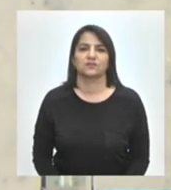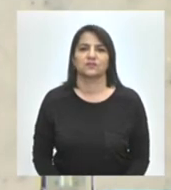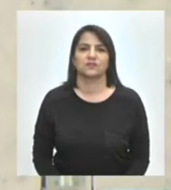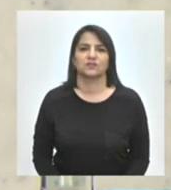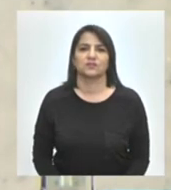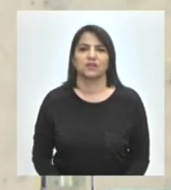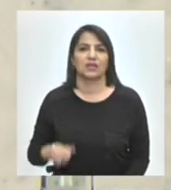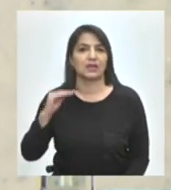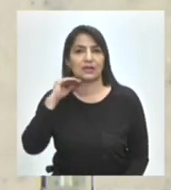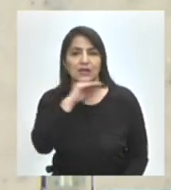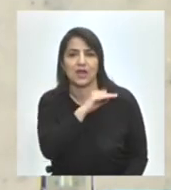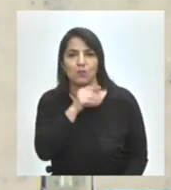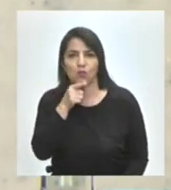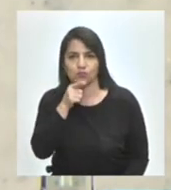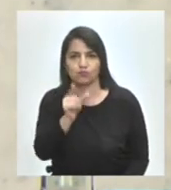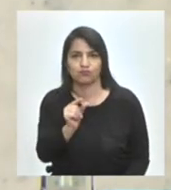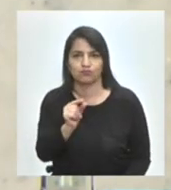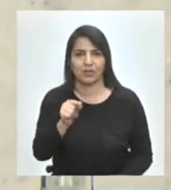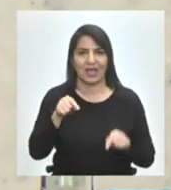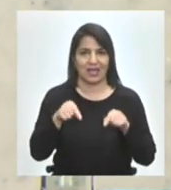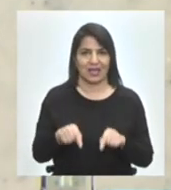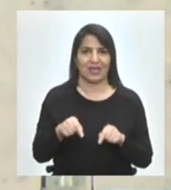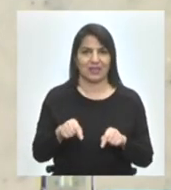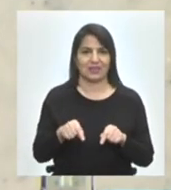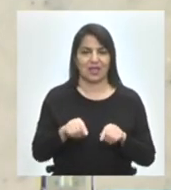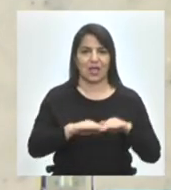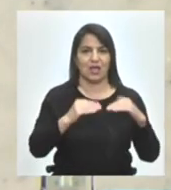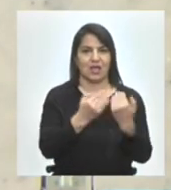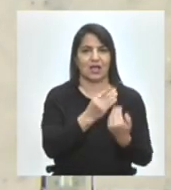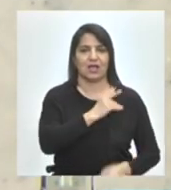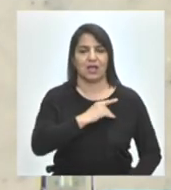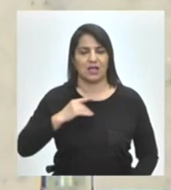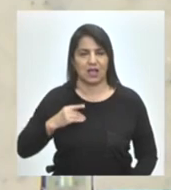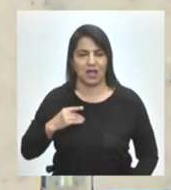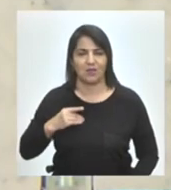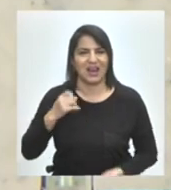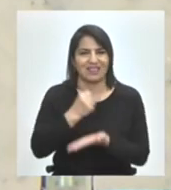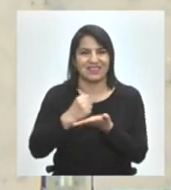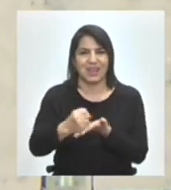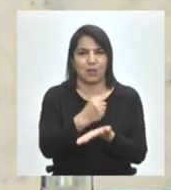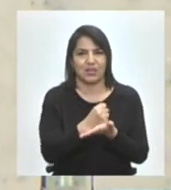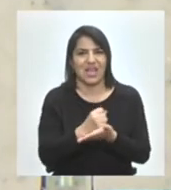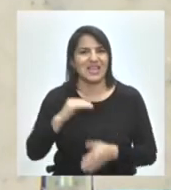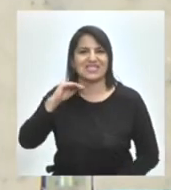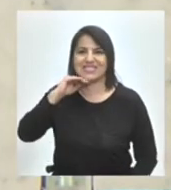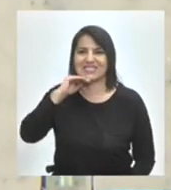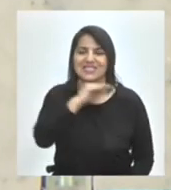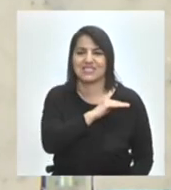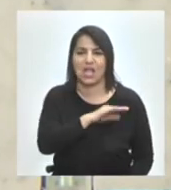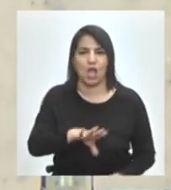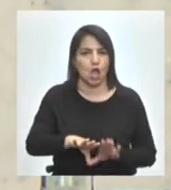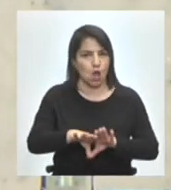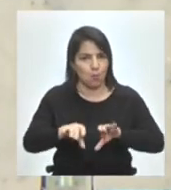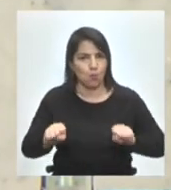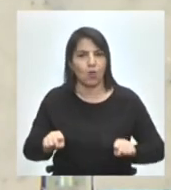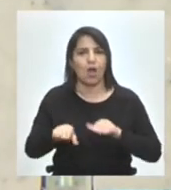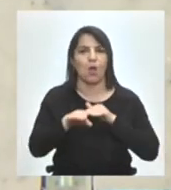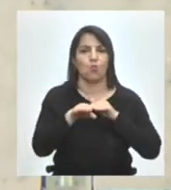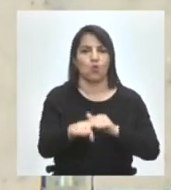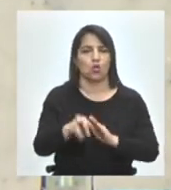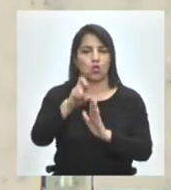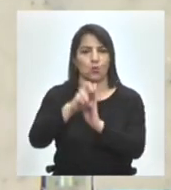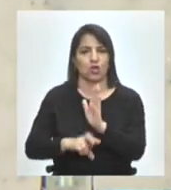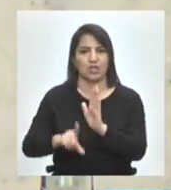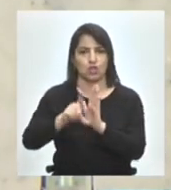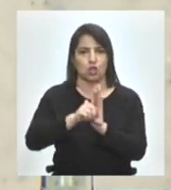pronto, cuando llegue a esta Cámara, debemos tramitar con celeridad y compromiso de apoyo el proyecto